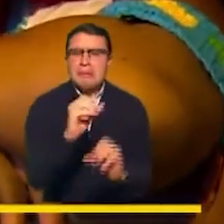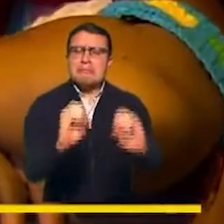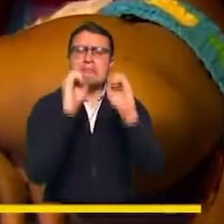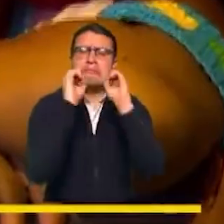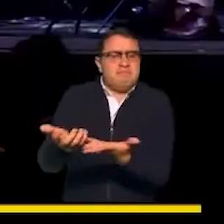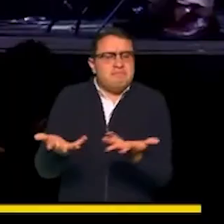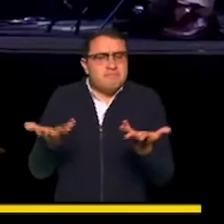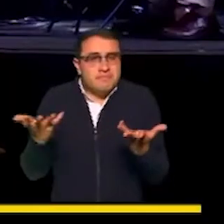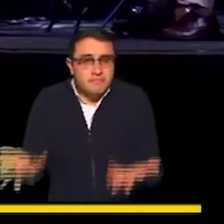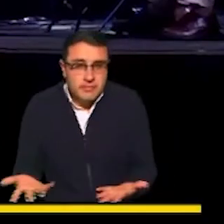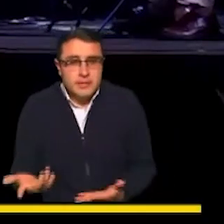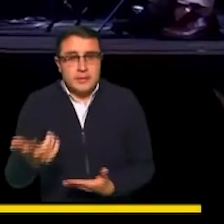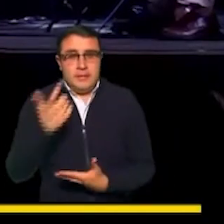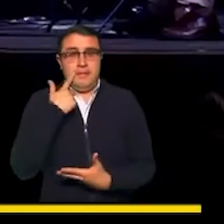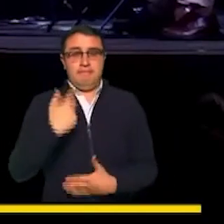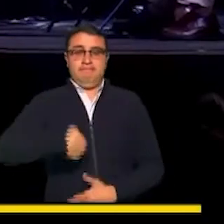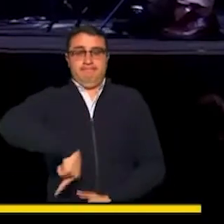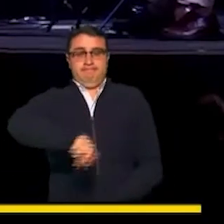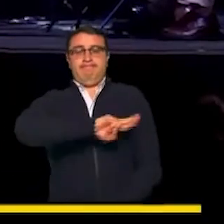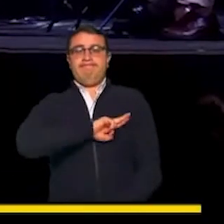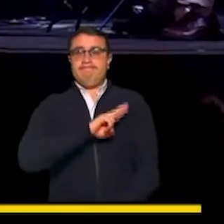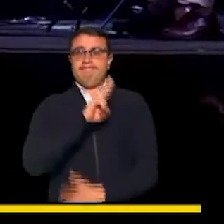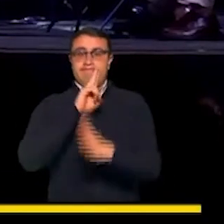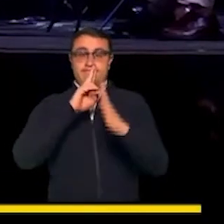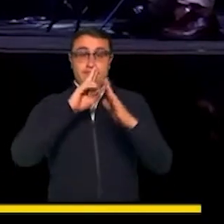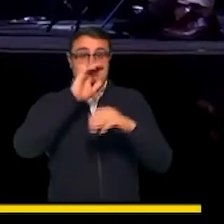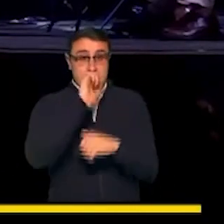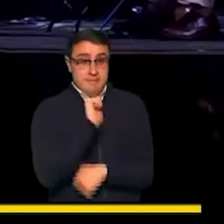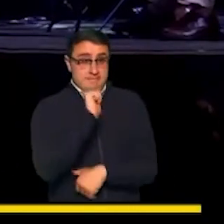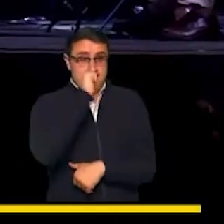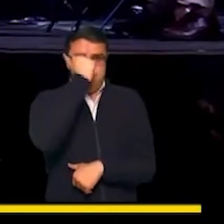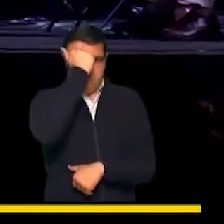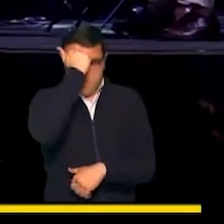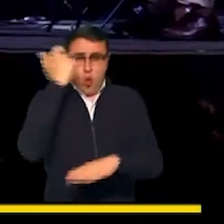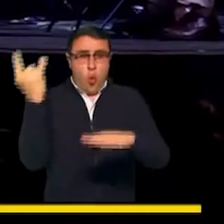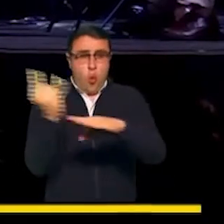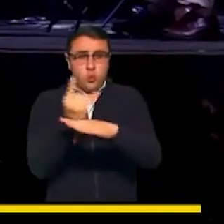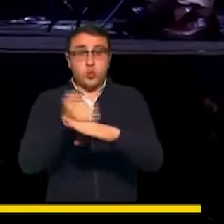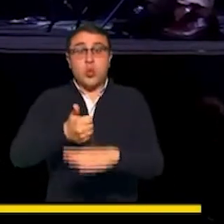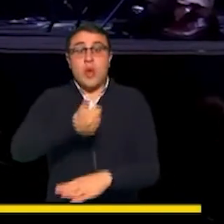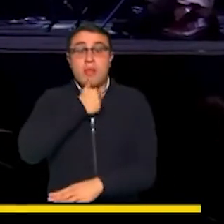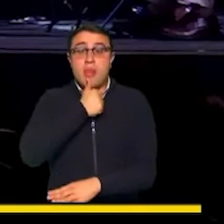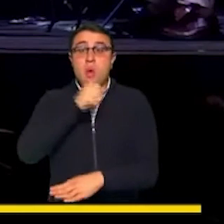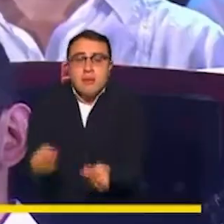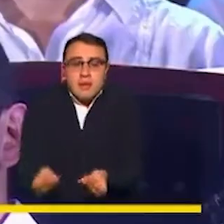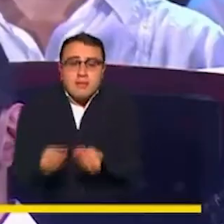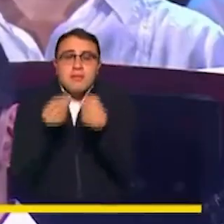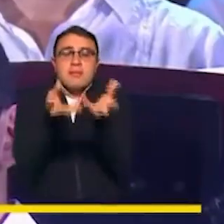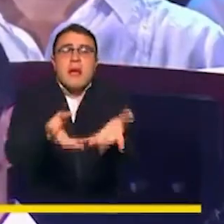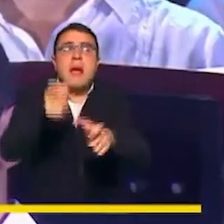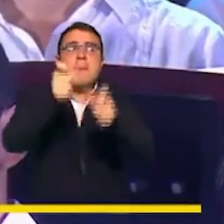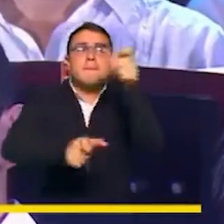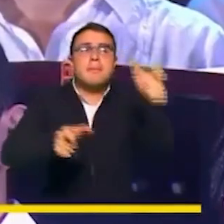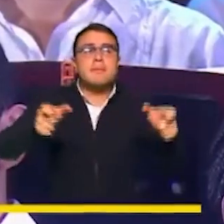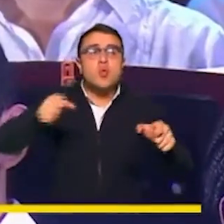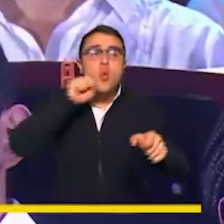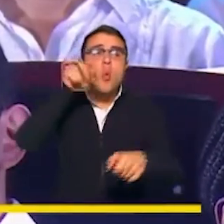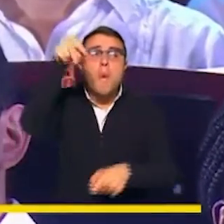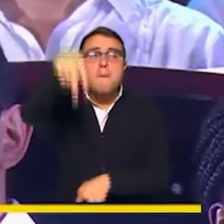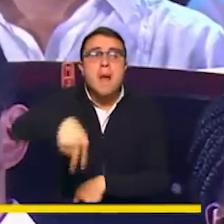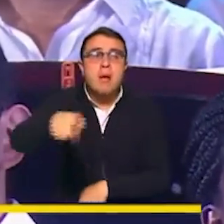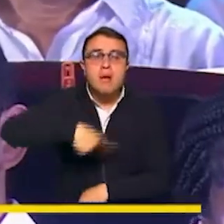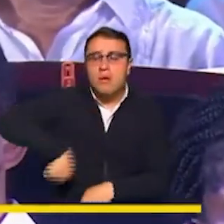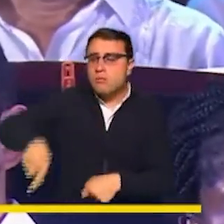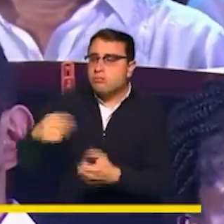cambiar esto. Vamos a cambiar las prioridades del uso del agua en toda La Guajira. El